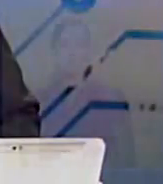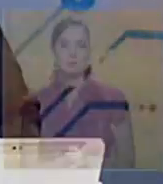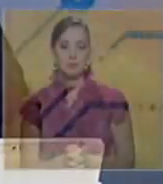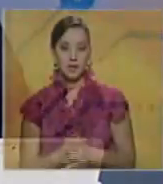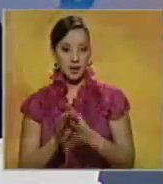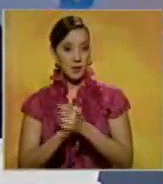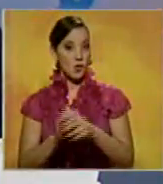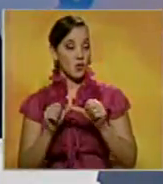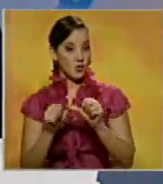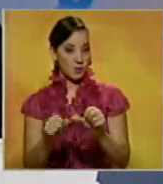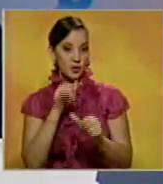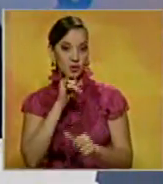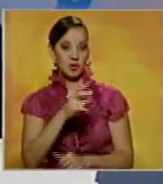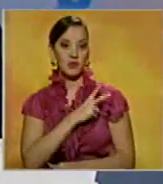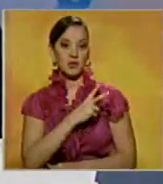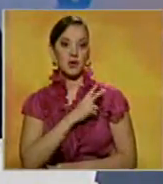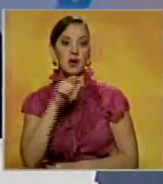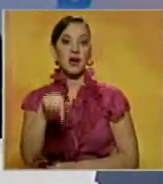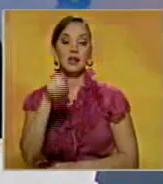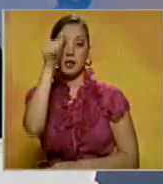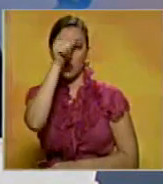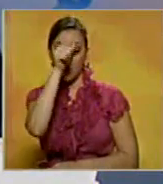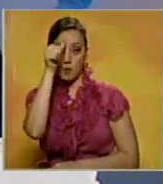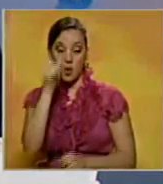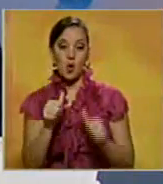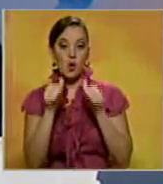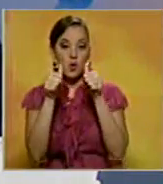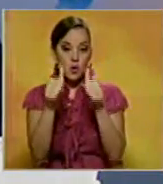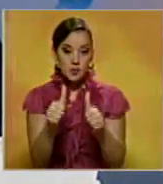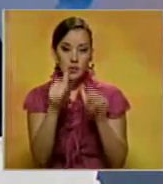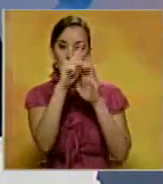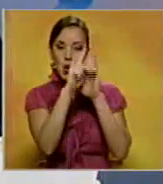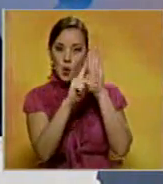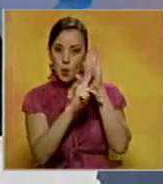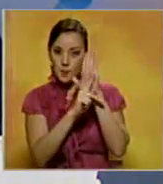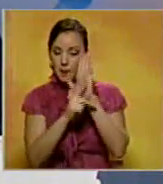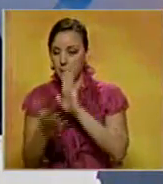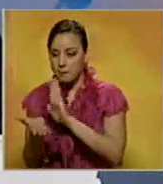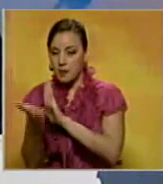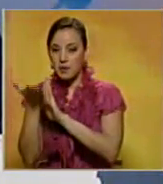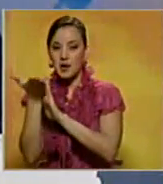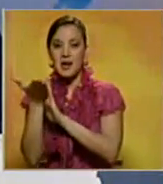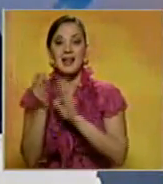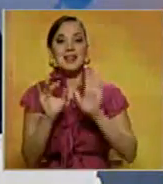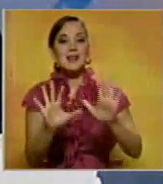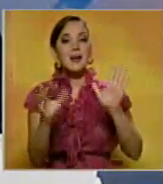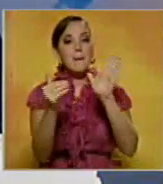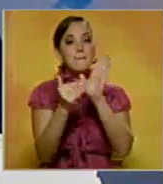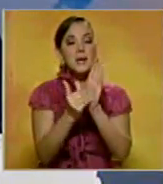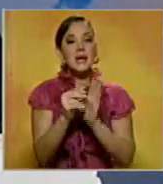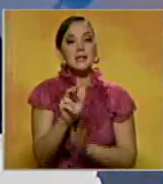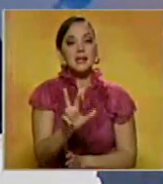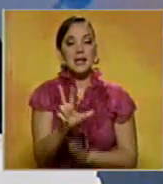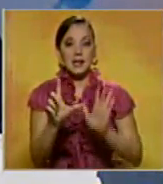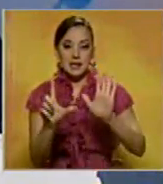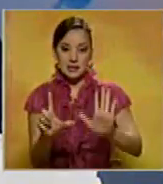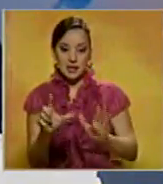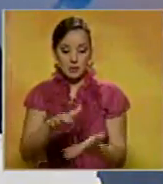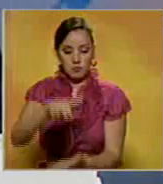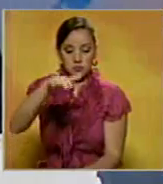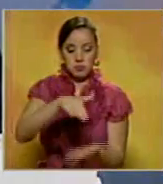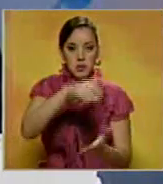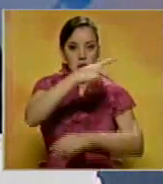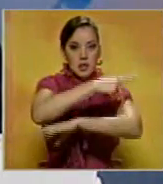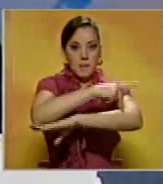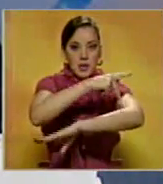Amigos, continuamos en Noticiero Venevisión. Este domingo arrancó el plan piloto para elevar en 10.037 barriles diarios la producción de crudo en el lago de Maracaibo, en el estado